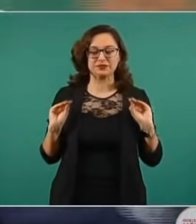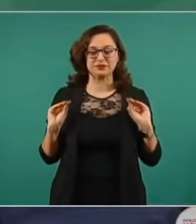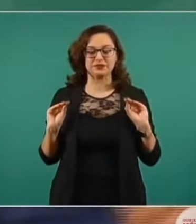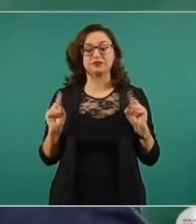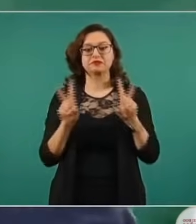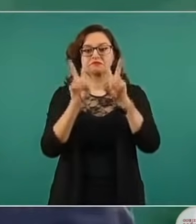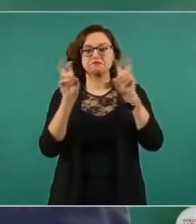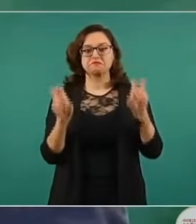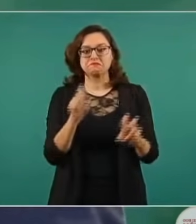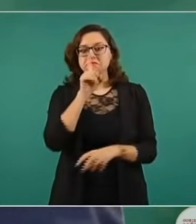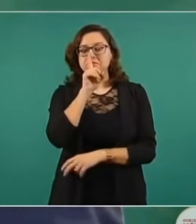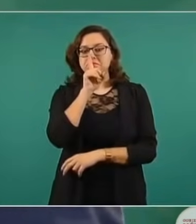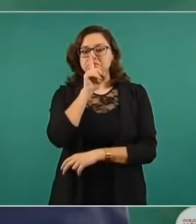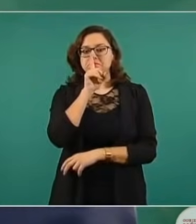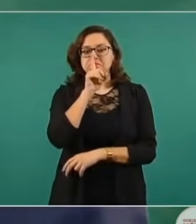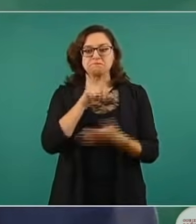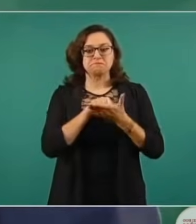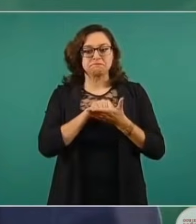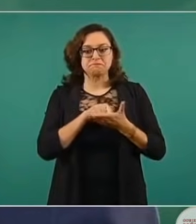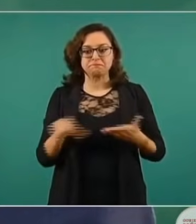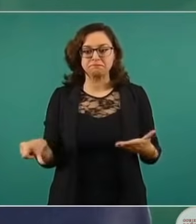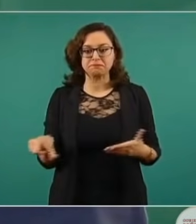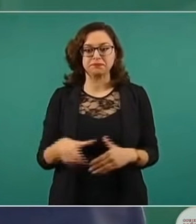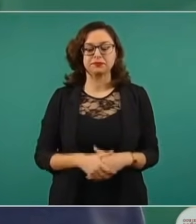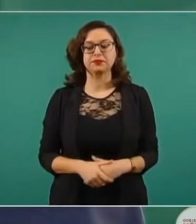sobre ese tema, vedado,